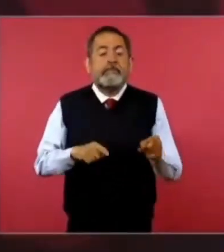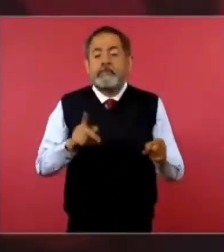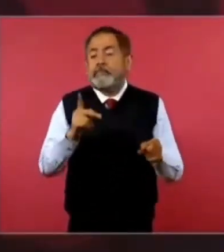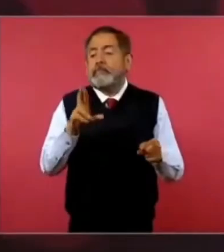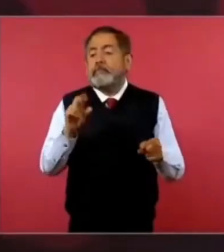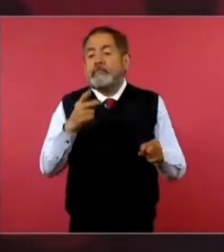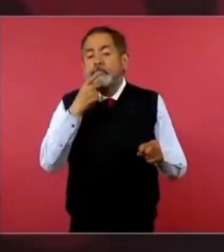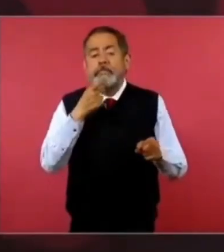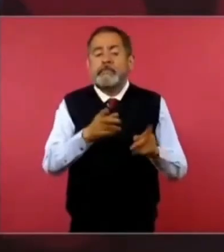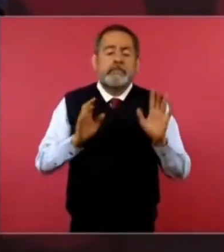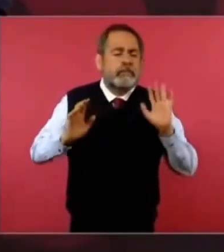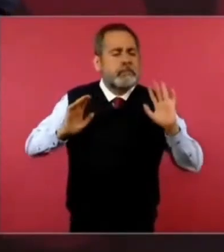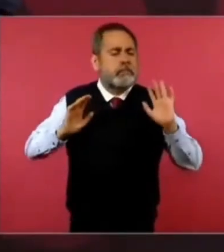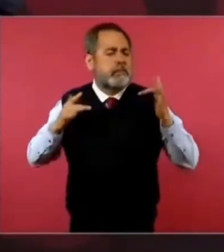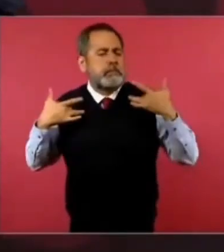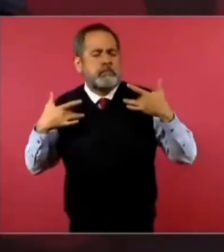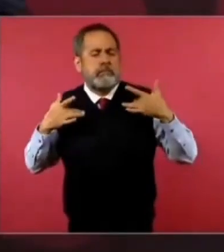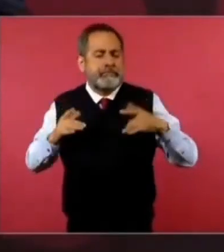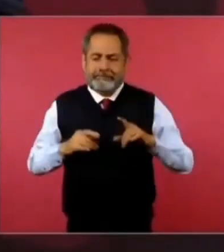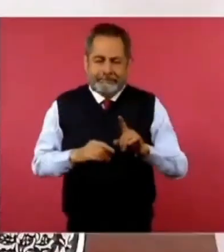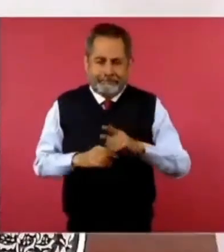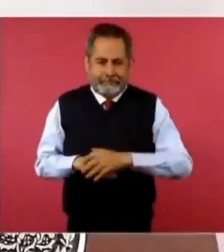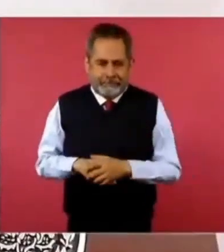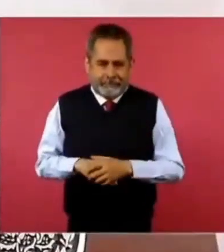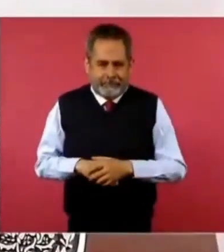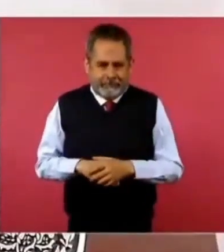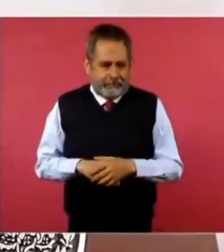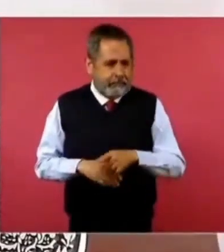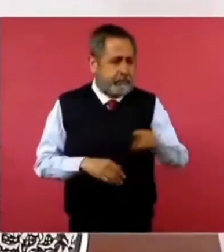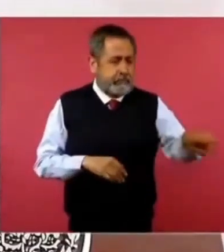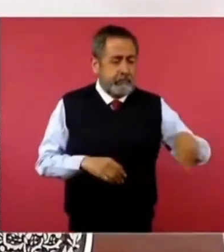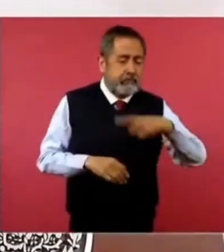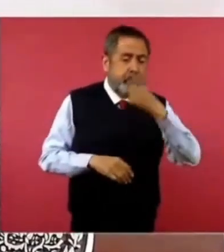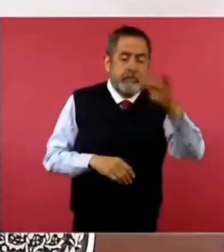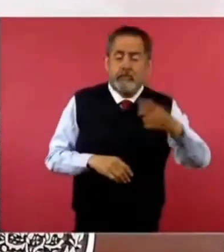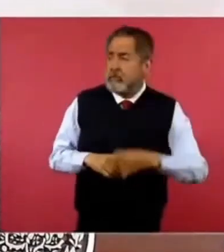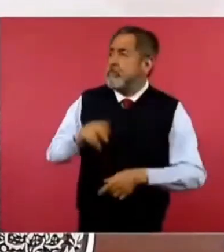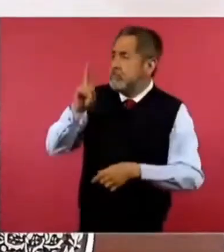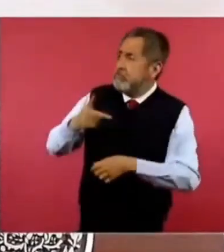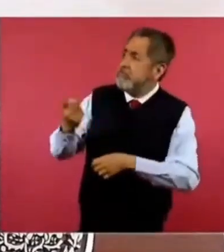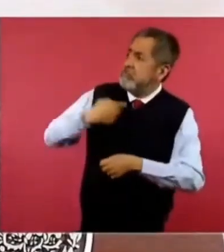¿sí?, es decir, fui torturado